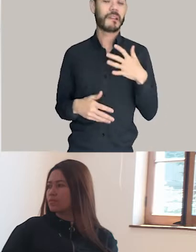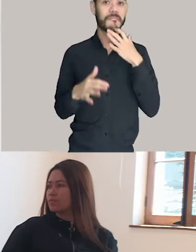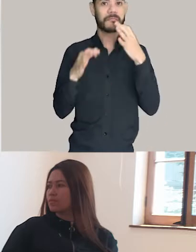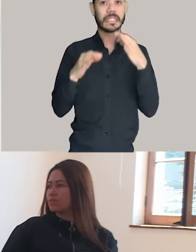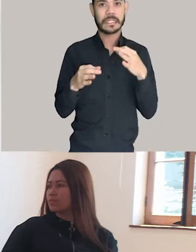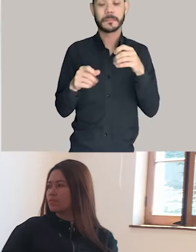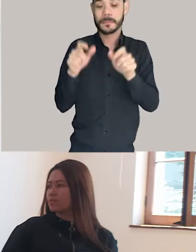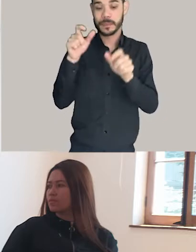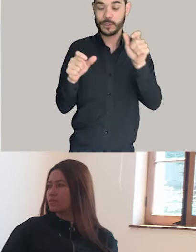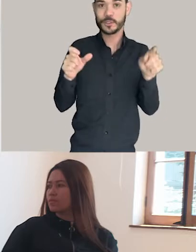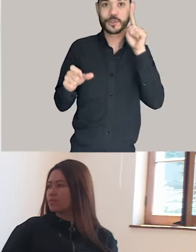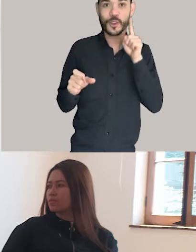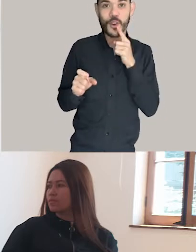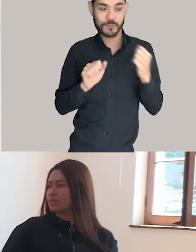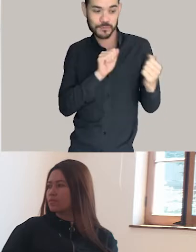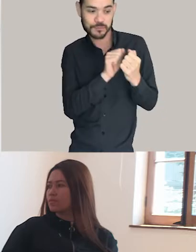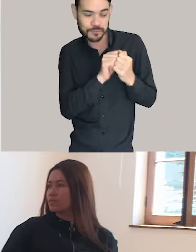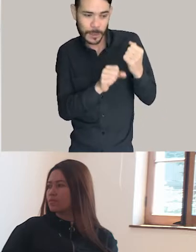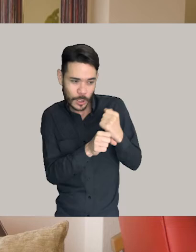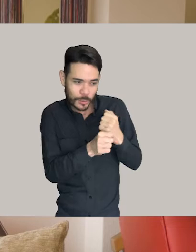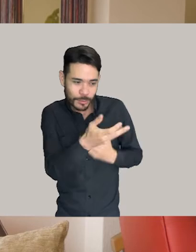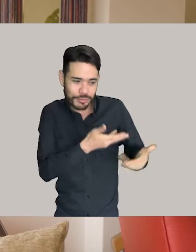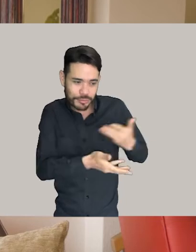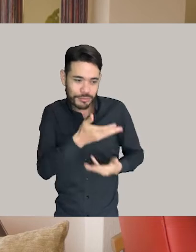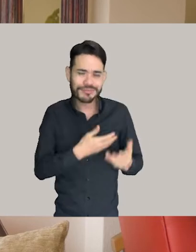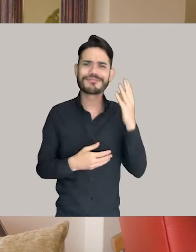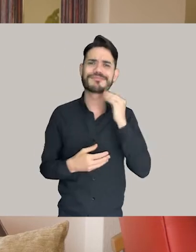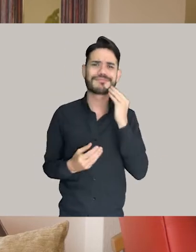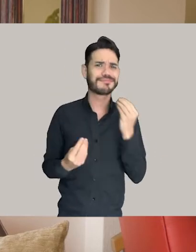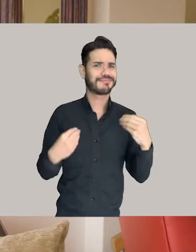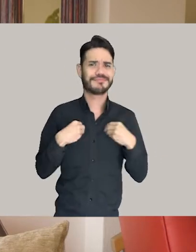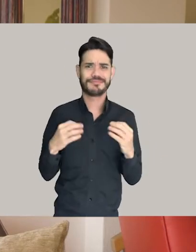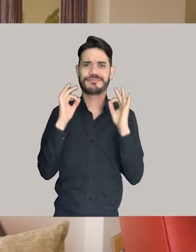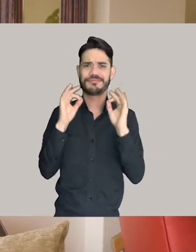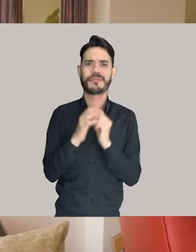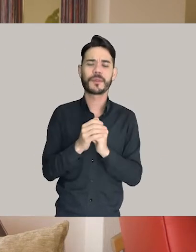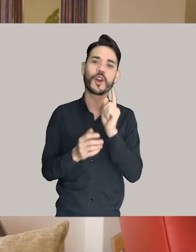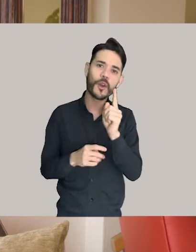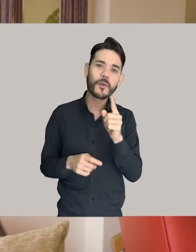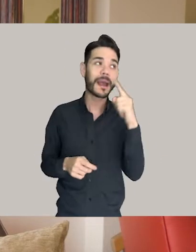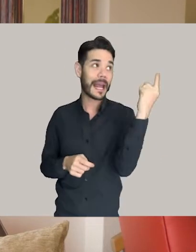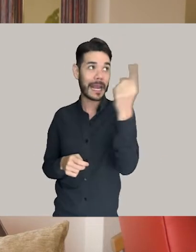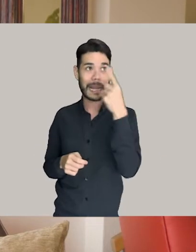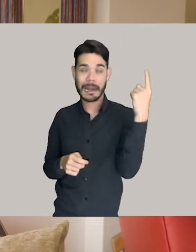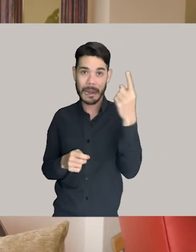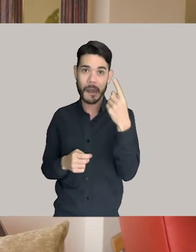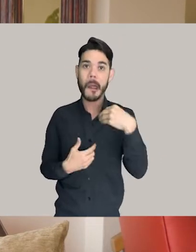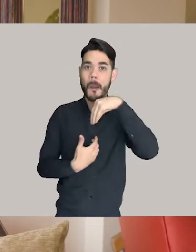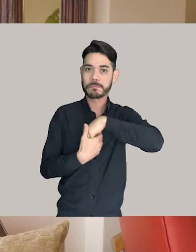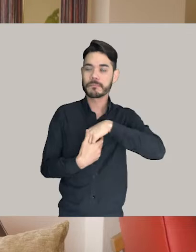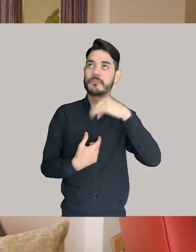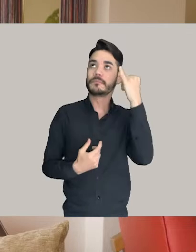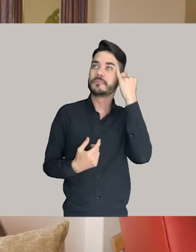personas sordas una experiencia muy enriquecedora, porque generalmente uno tiene una idea de